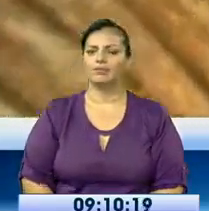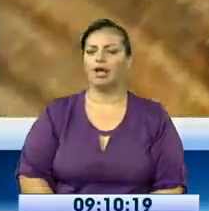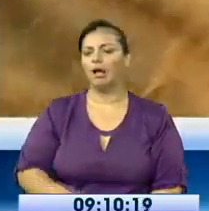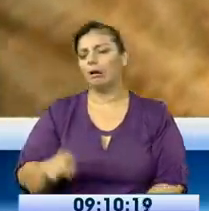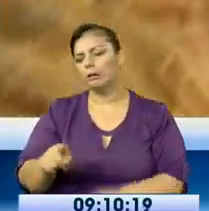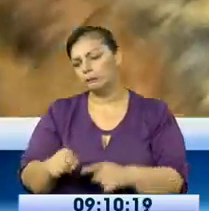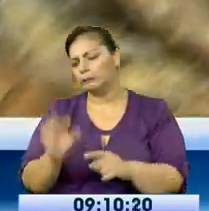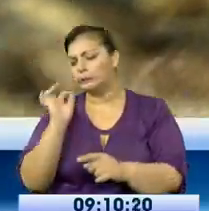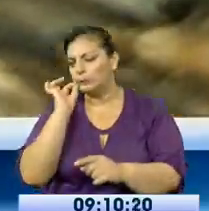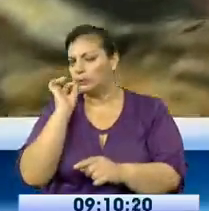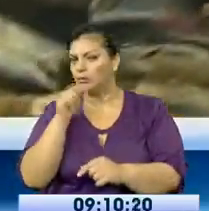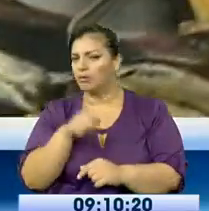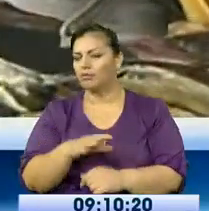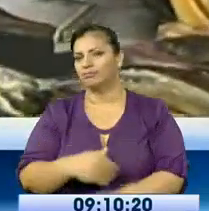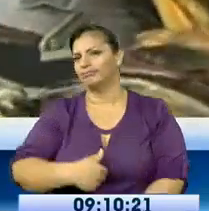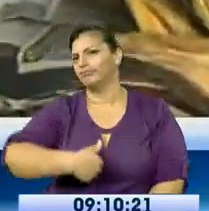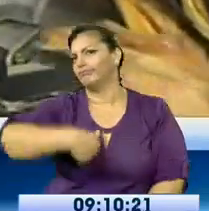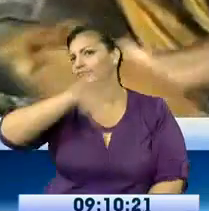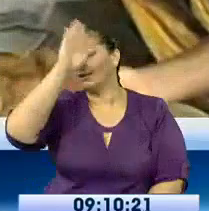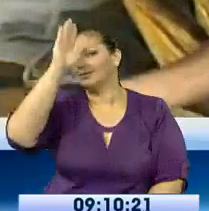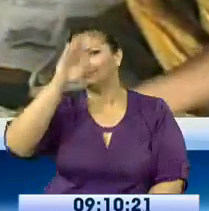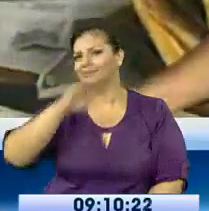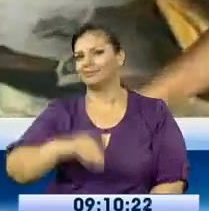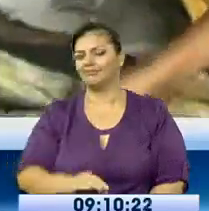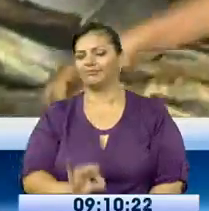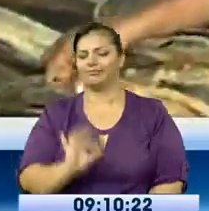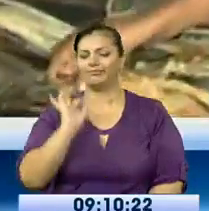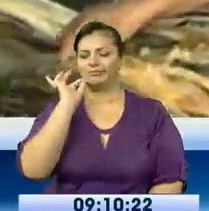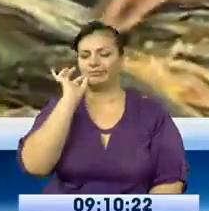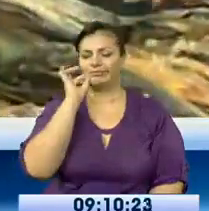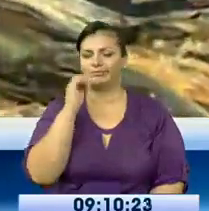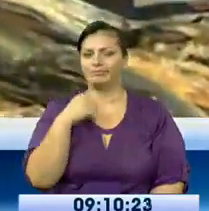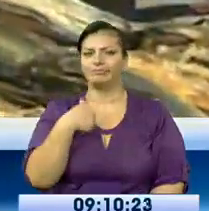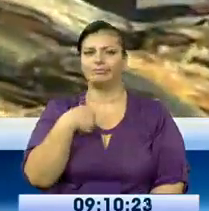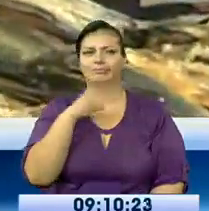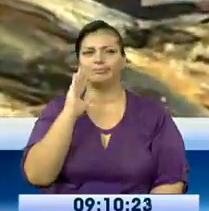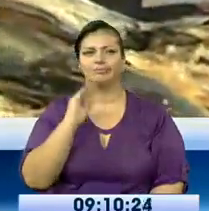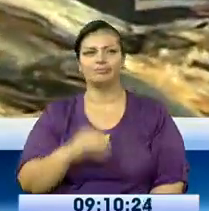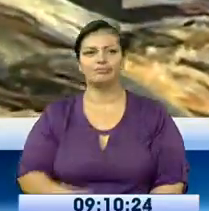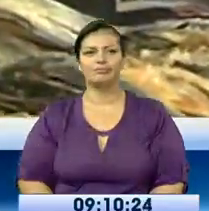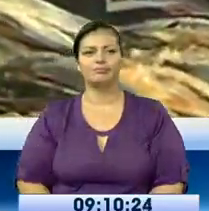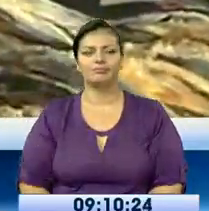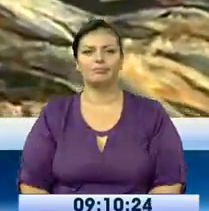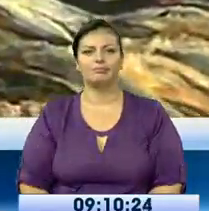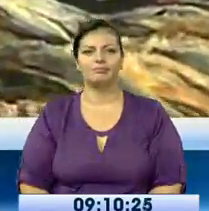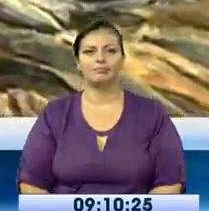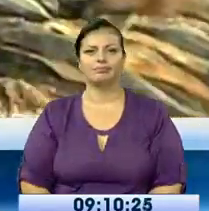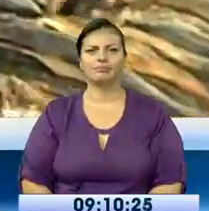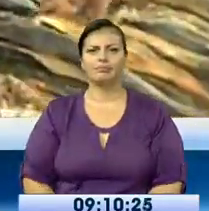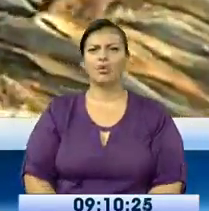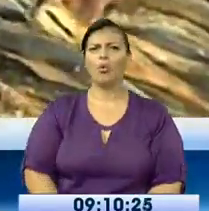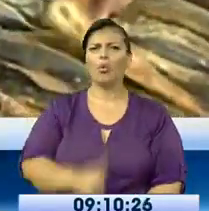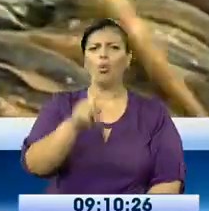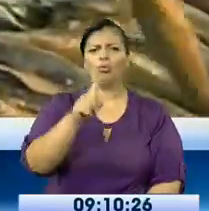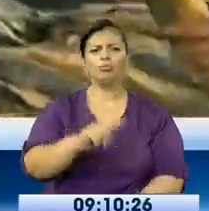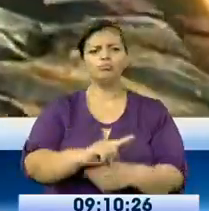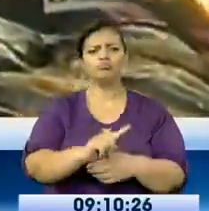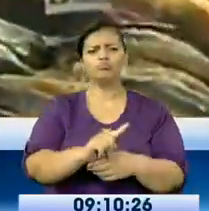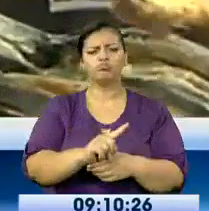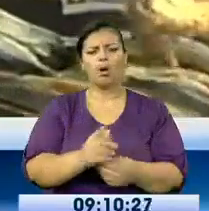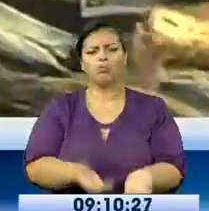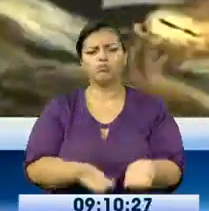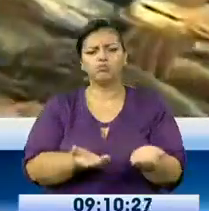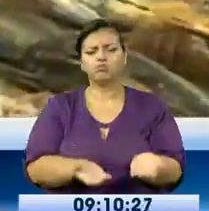muy rico pero no no es para eso Realmente es como o y suficiente con una librita Claro